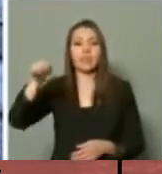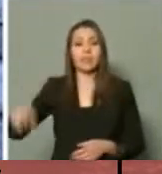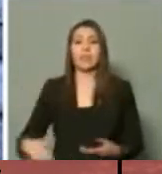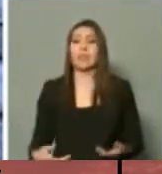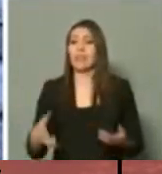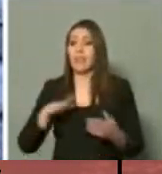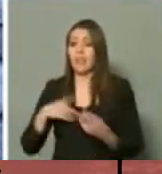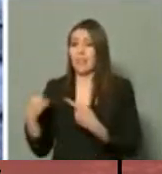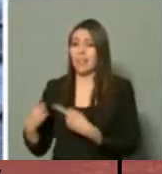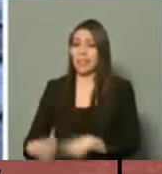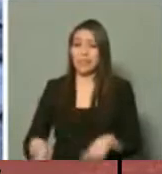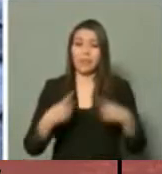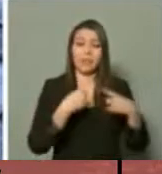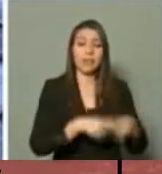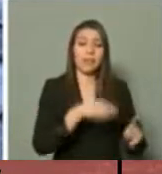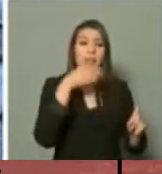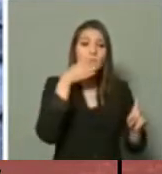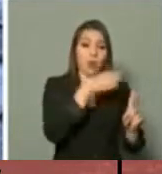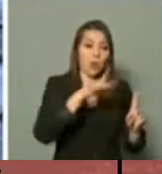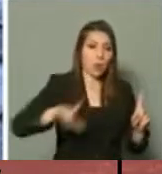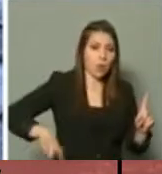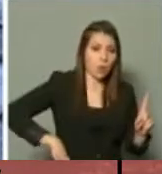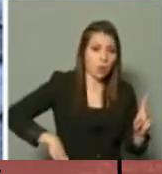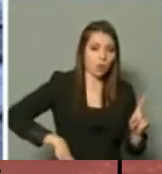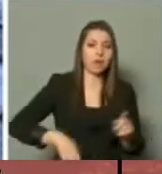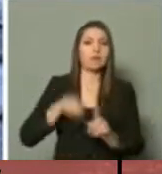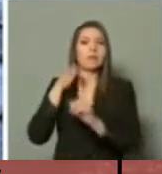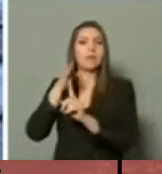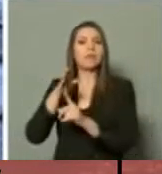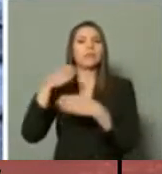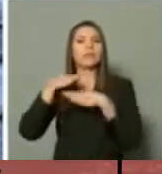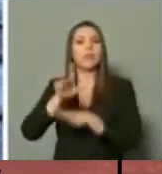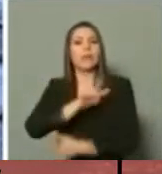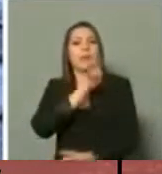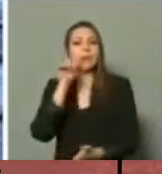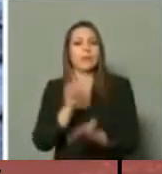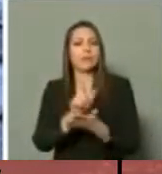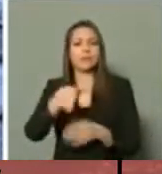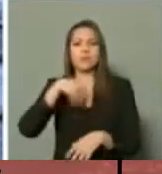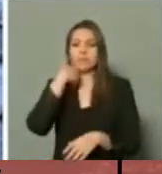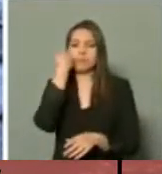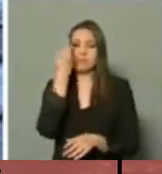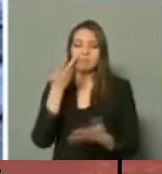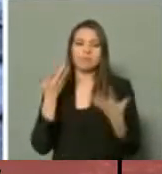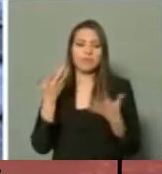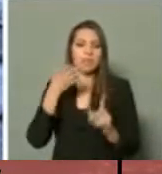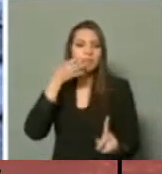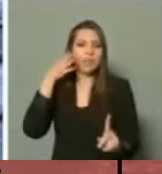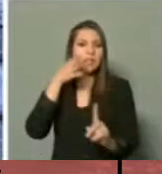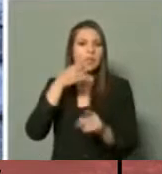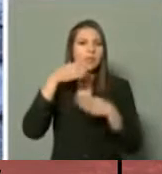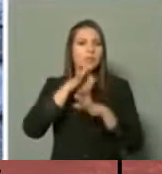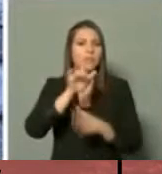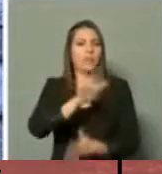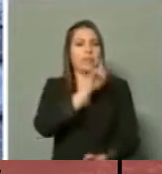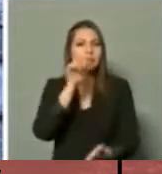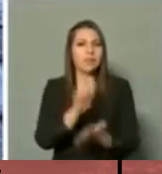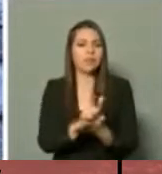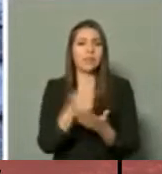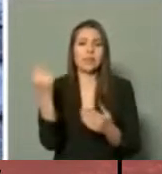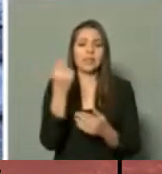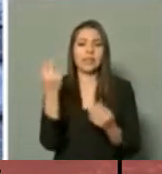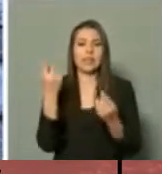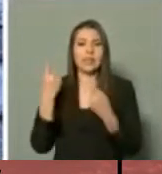materia legislativa. Nosotros nos vamos a dedicar a la materia legislativa. Hay que hacer la diferencia entre la ignorancia